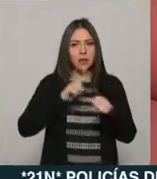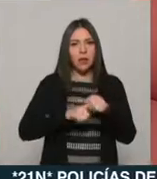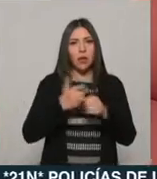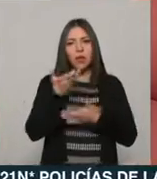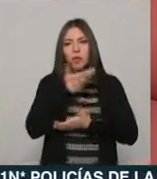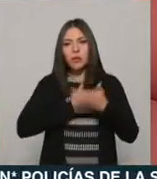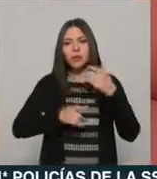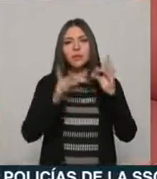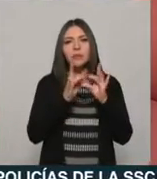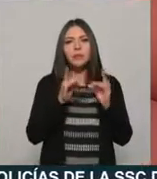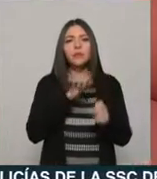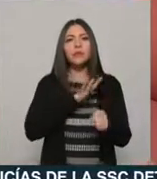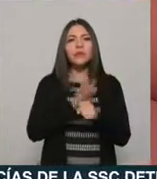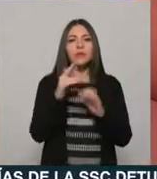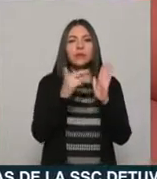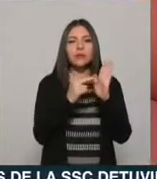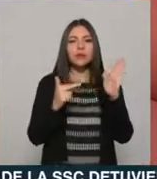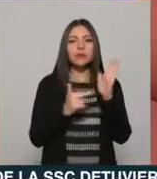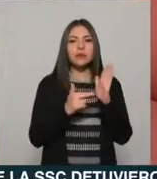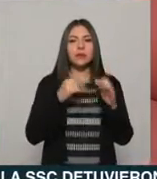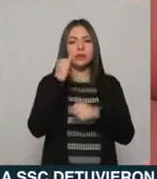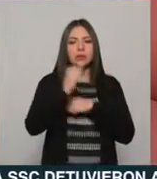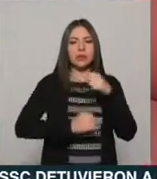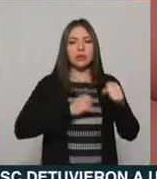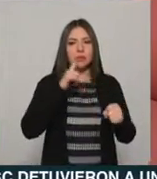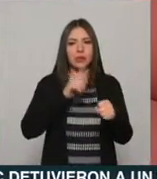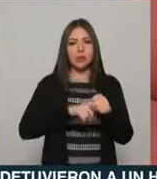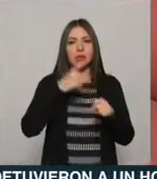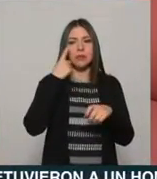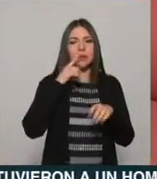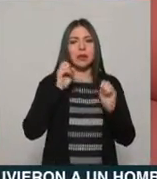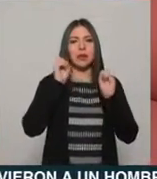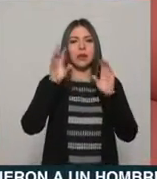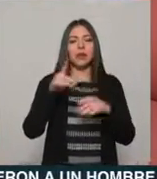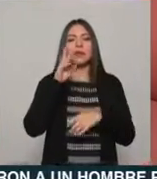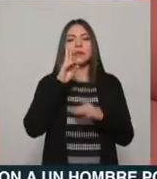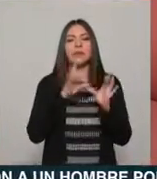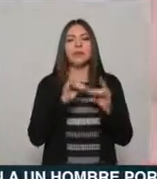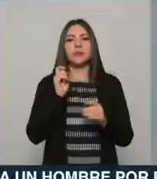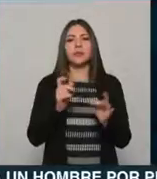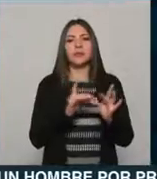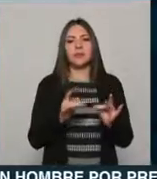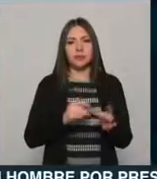la normativa internacional respecto a la solicitud de asilo. Vamos a escuchar qué fue lo que dijo.